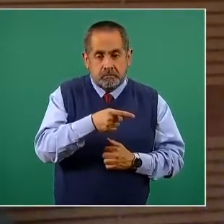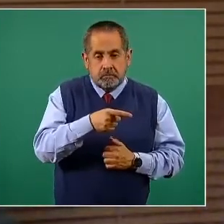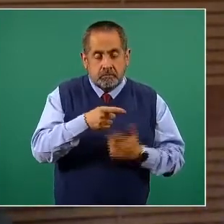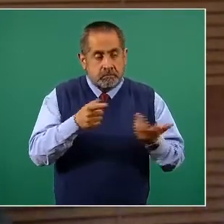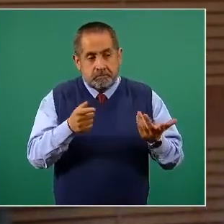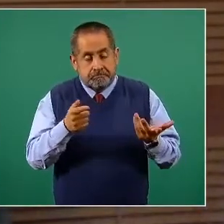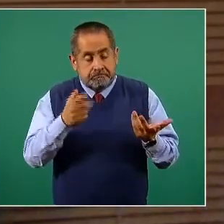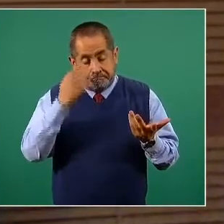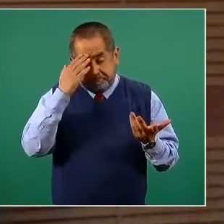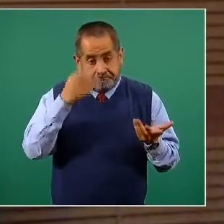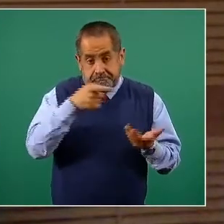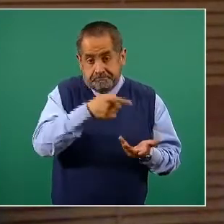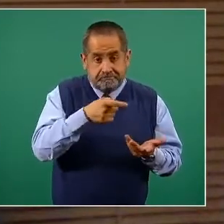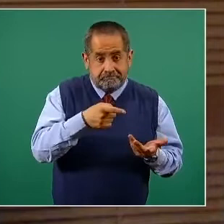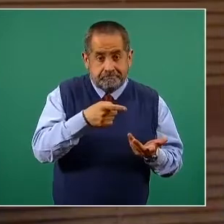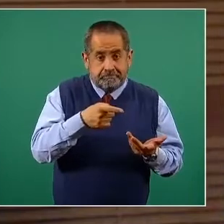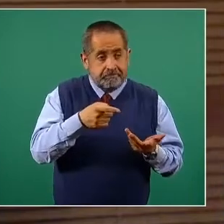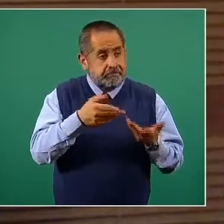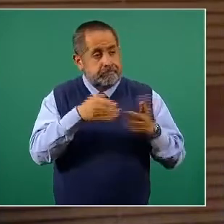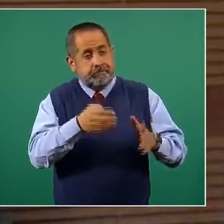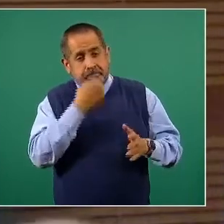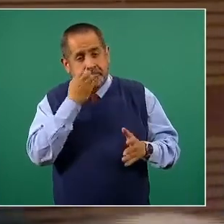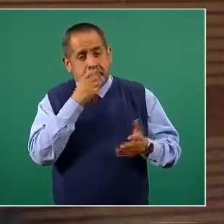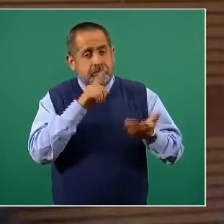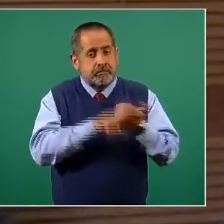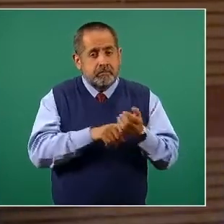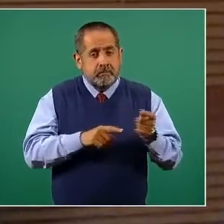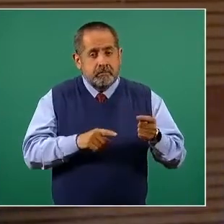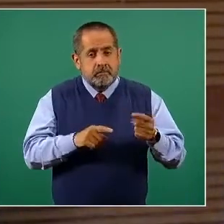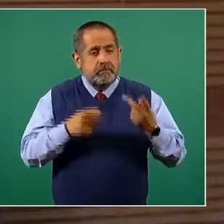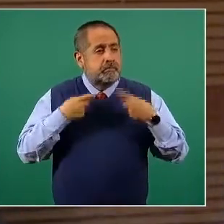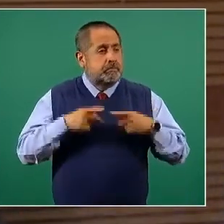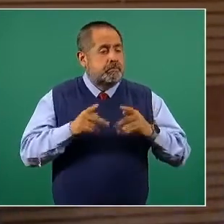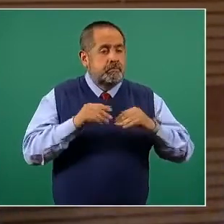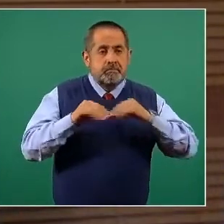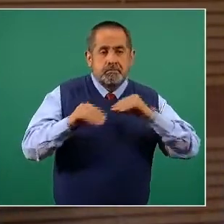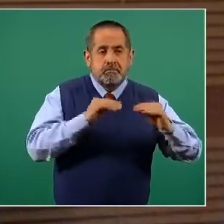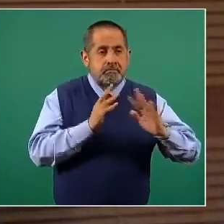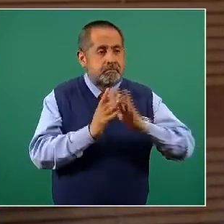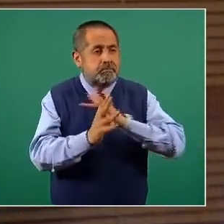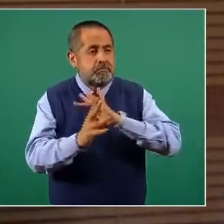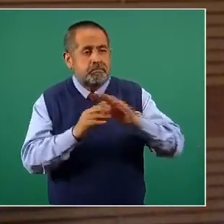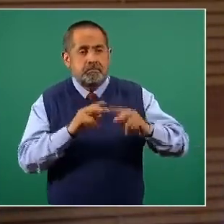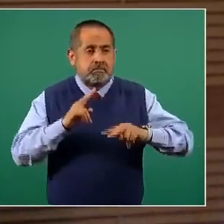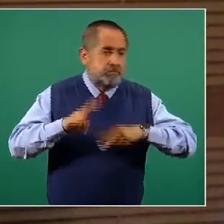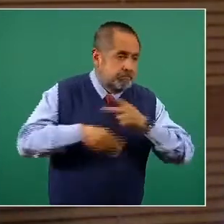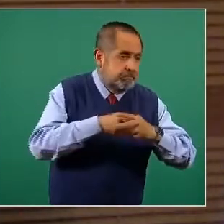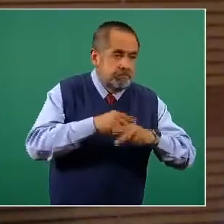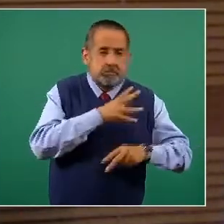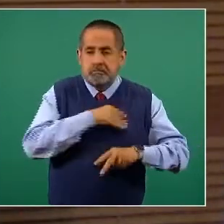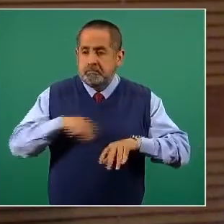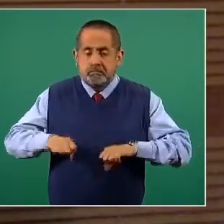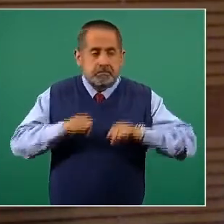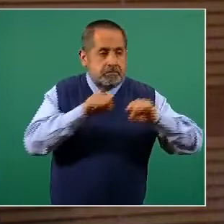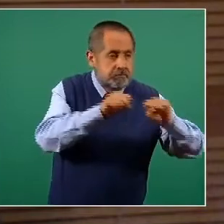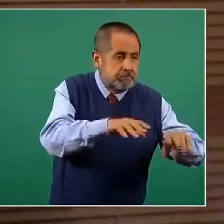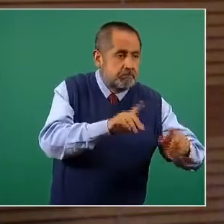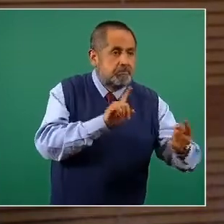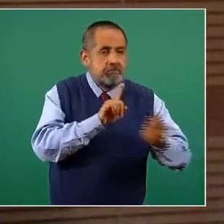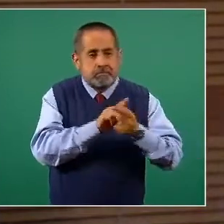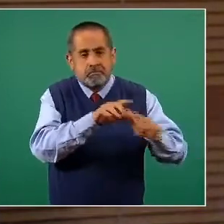Digo, obviamente la apertura de escuelas implica mucho más movilidad en el territorio, y por